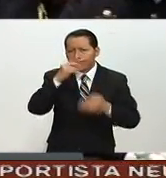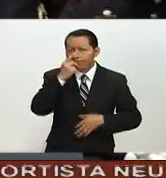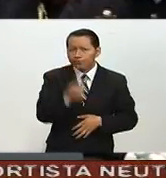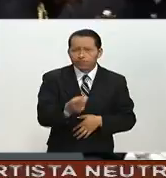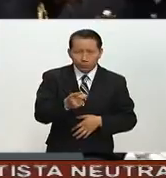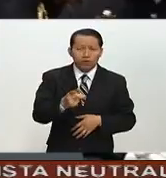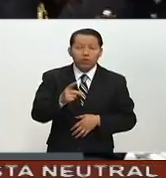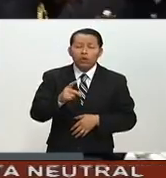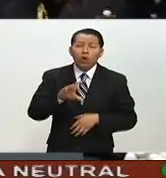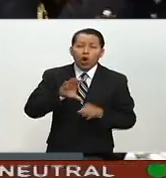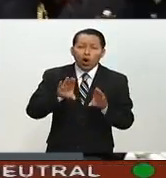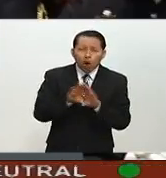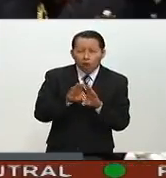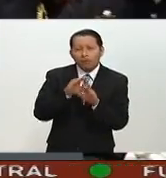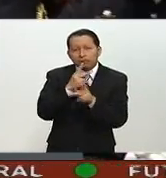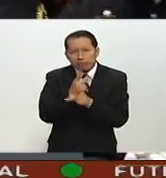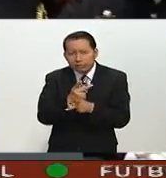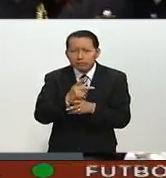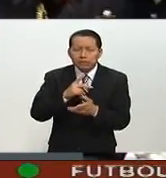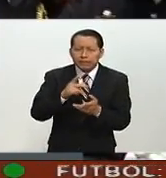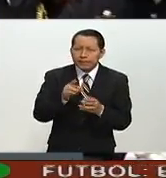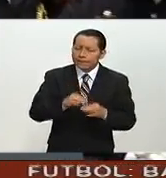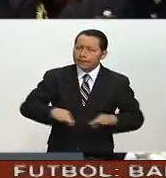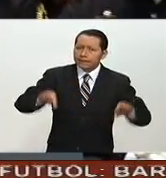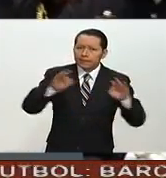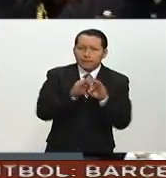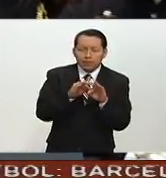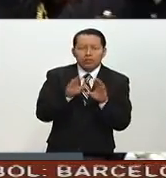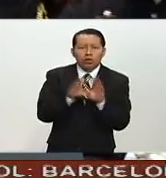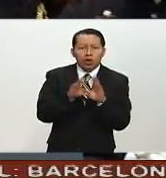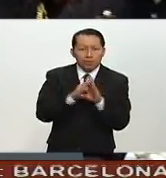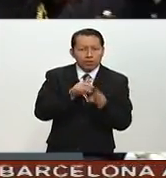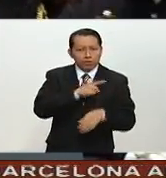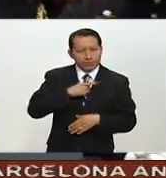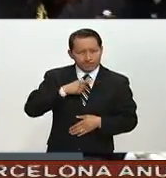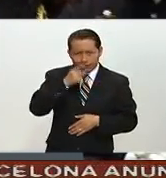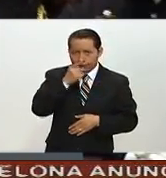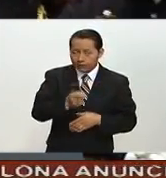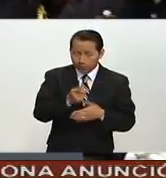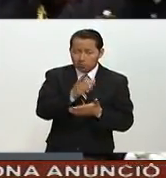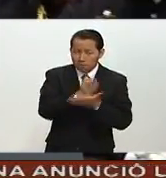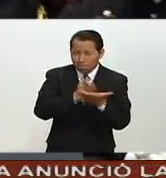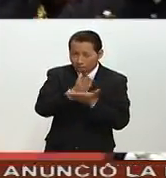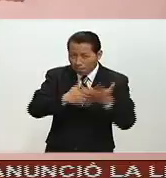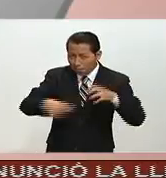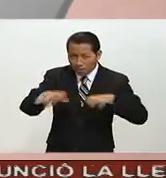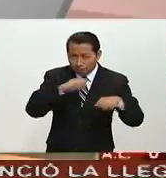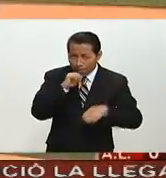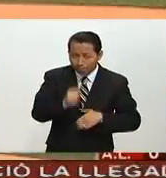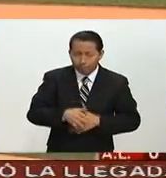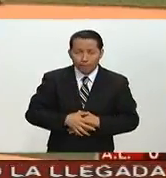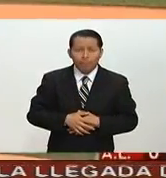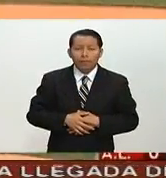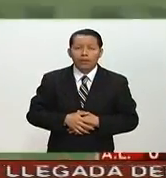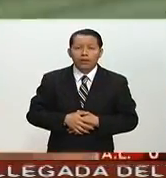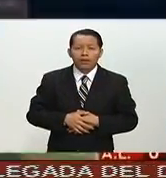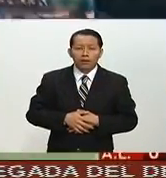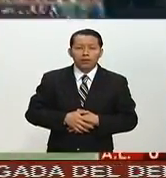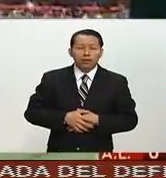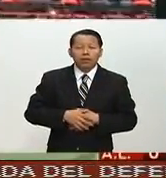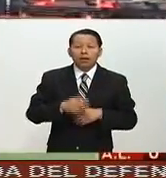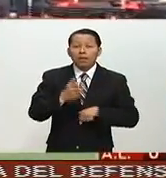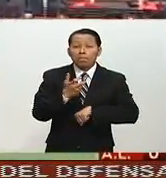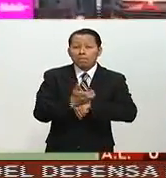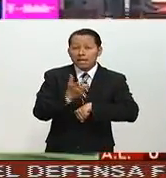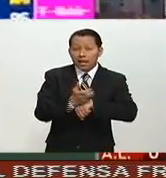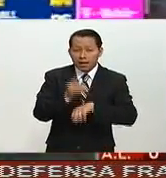la desesperación. Estoy aquí para insistir que no estamos tan divididos como parece. La americana le gana